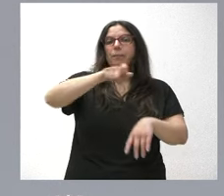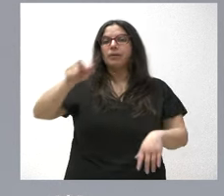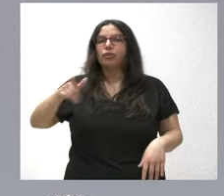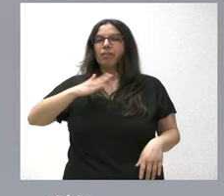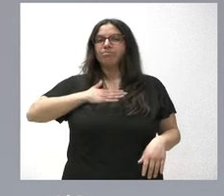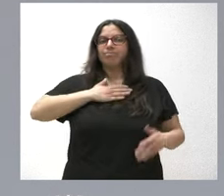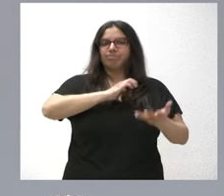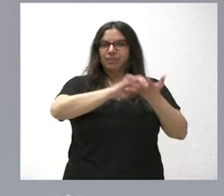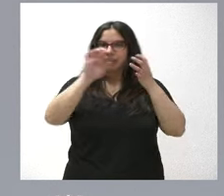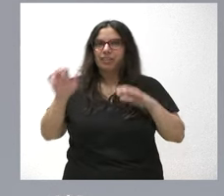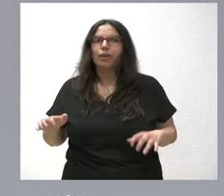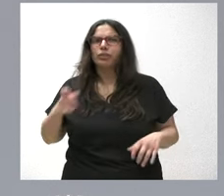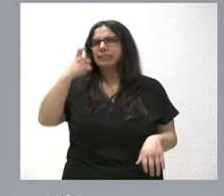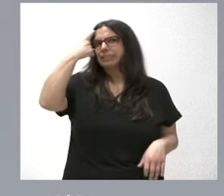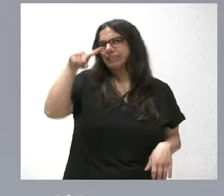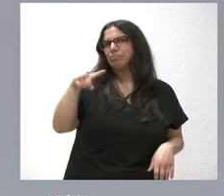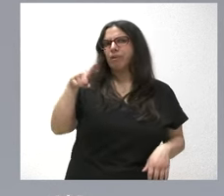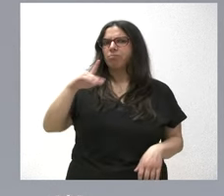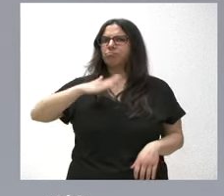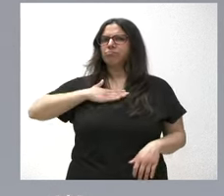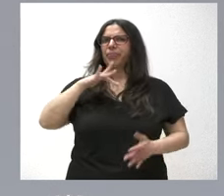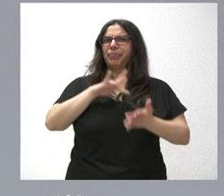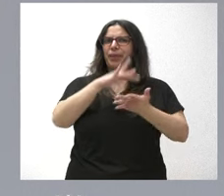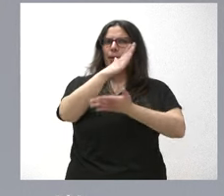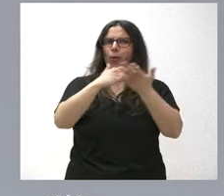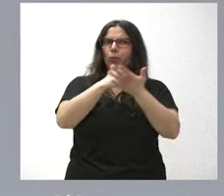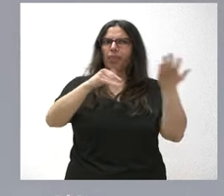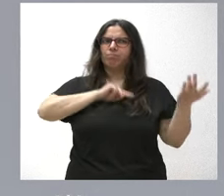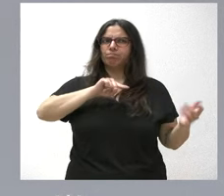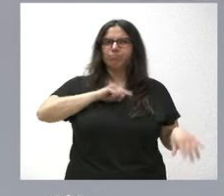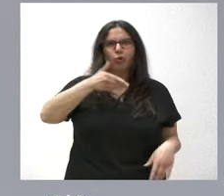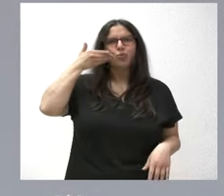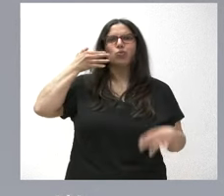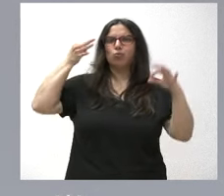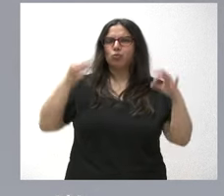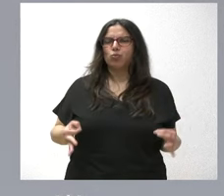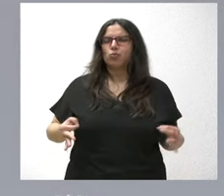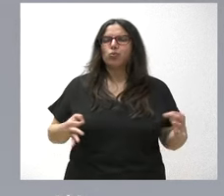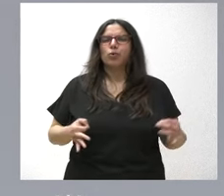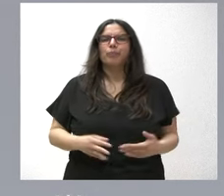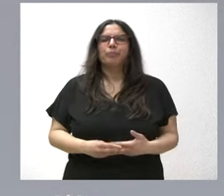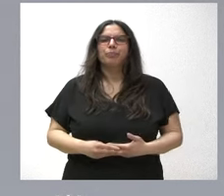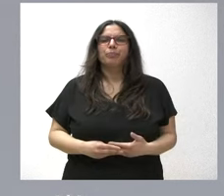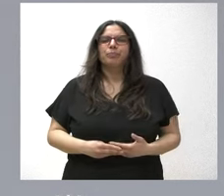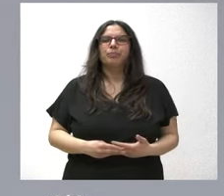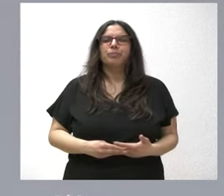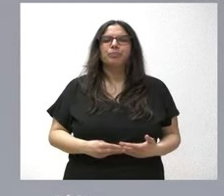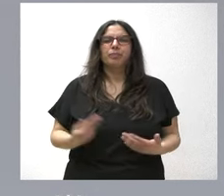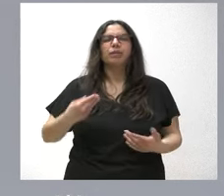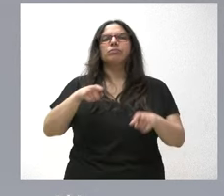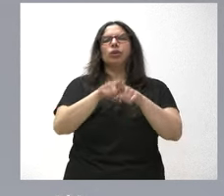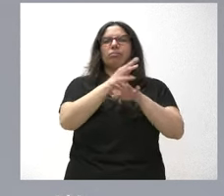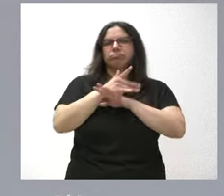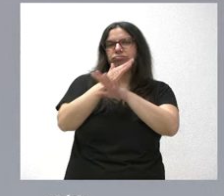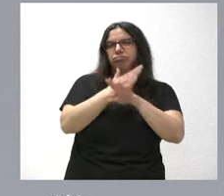Castilla y León sepan que es el día de su comunidad autónoma y sientan orgullo para ello. Existirá una ludoteca a